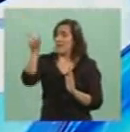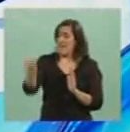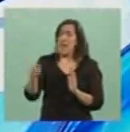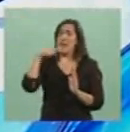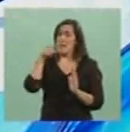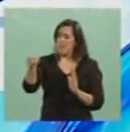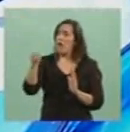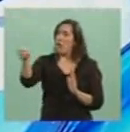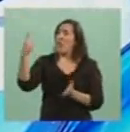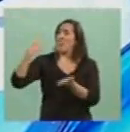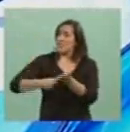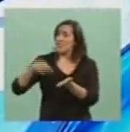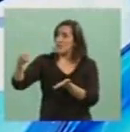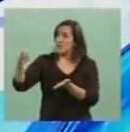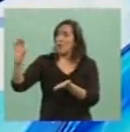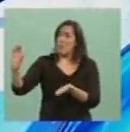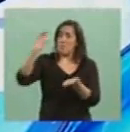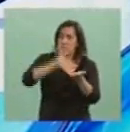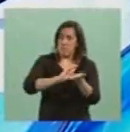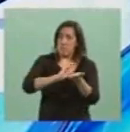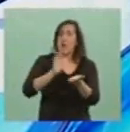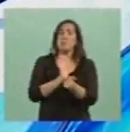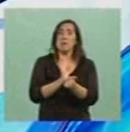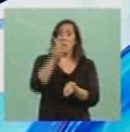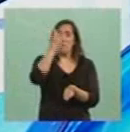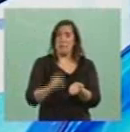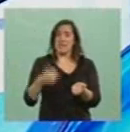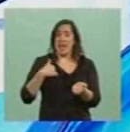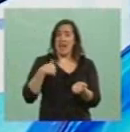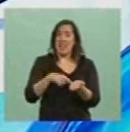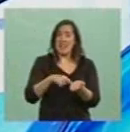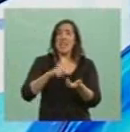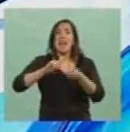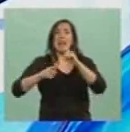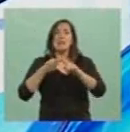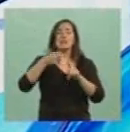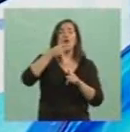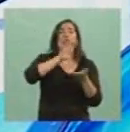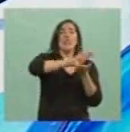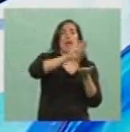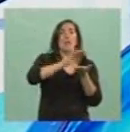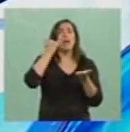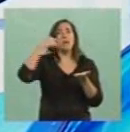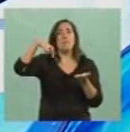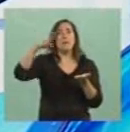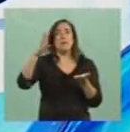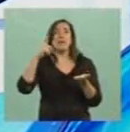decisión de invertir en un país cuya relación entre deuda y PBI es